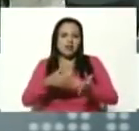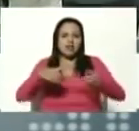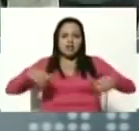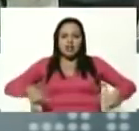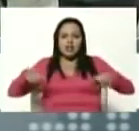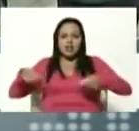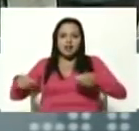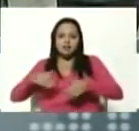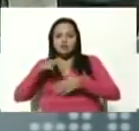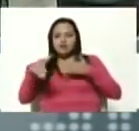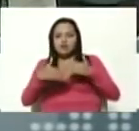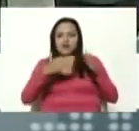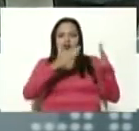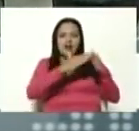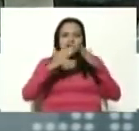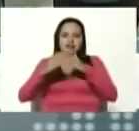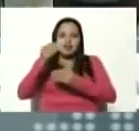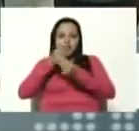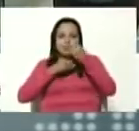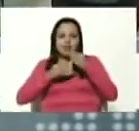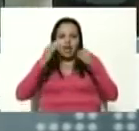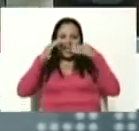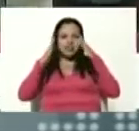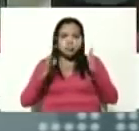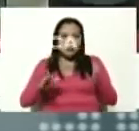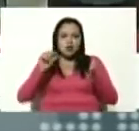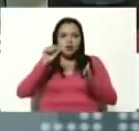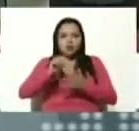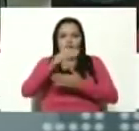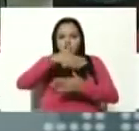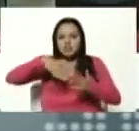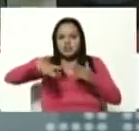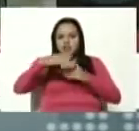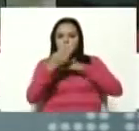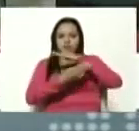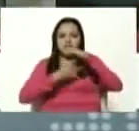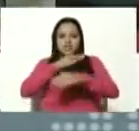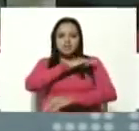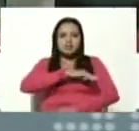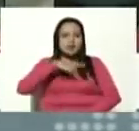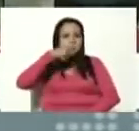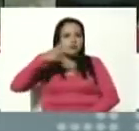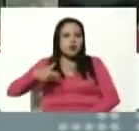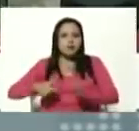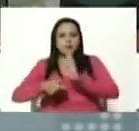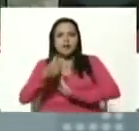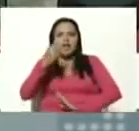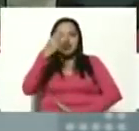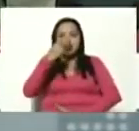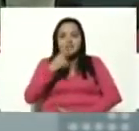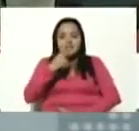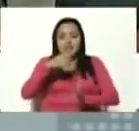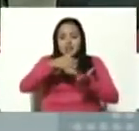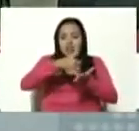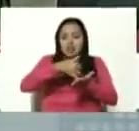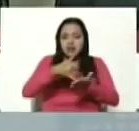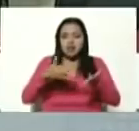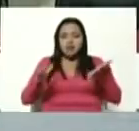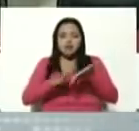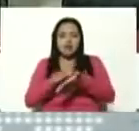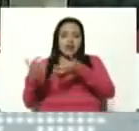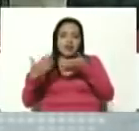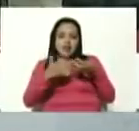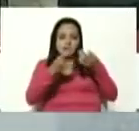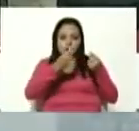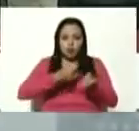casas de alimentación, que podamos atender en el punto y círculo de la base de misiones las personas más vulnerables de la guerra económica en materia de